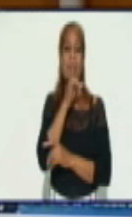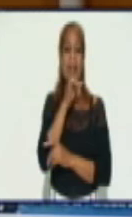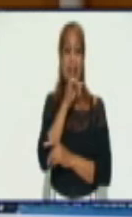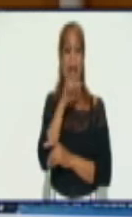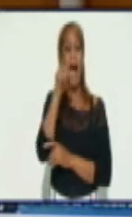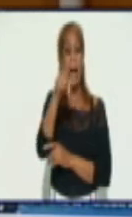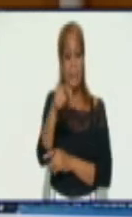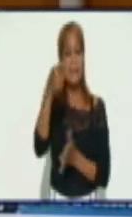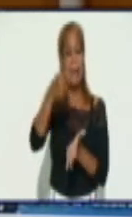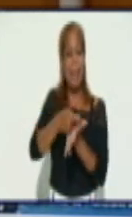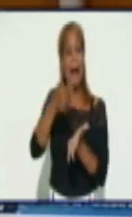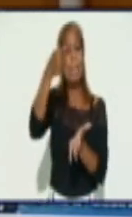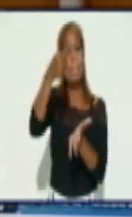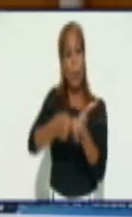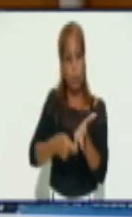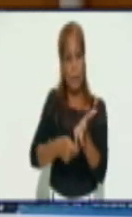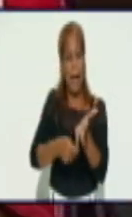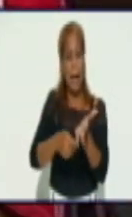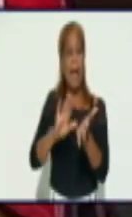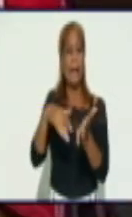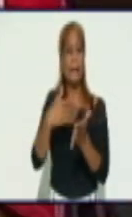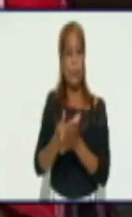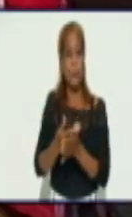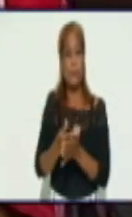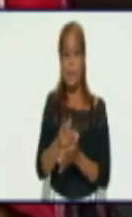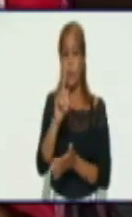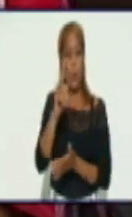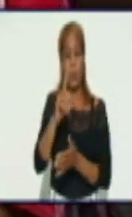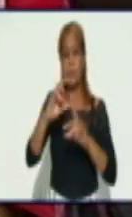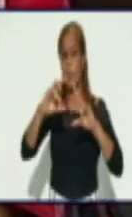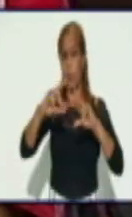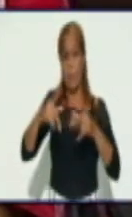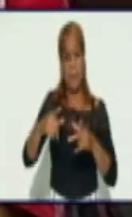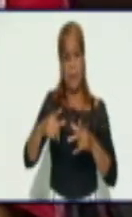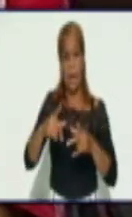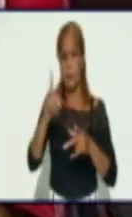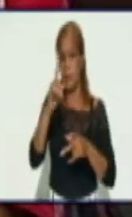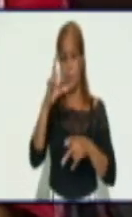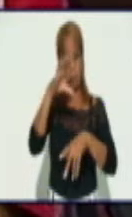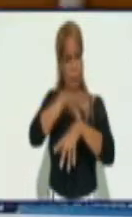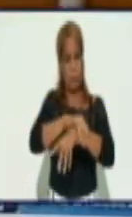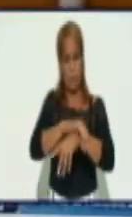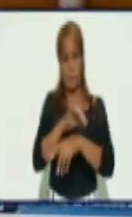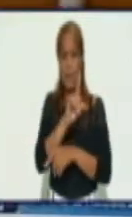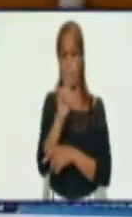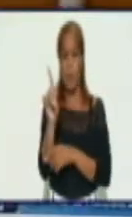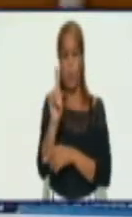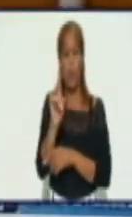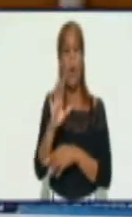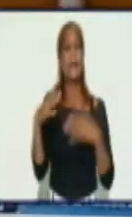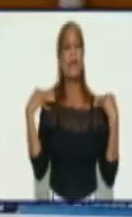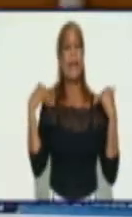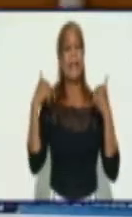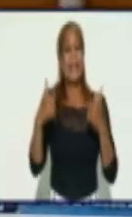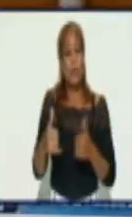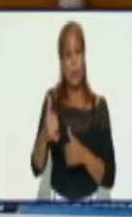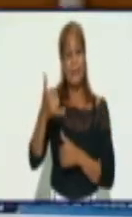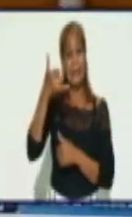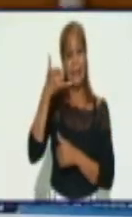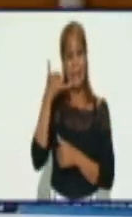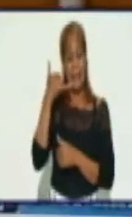el resto de la multa no se duplican ni se apremia la dirección de texas mantendrá bloque de